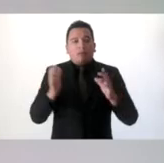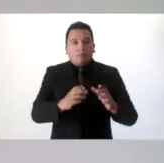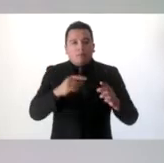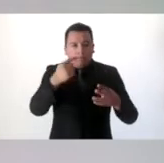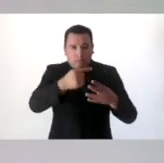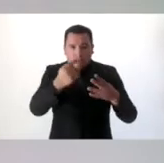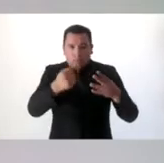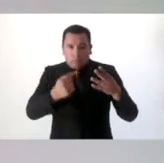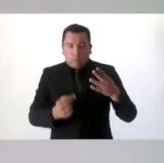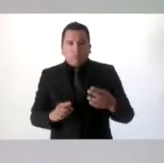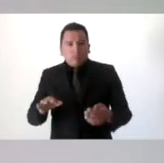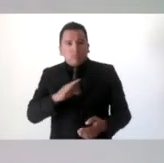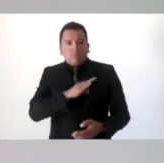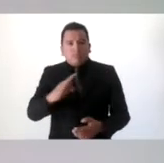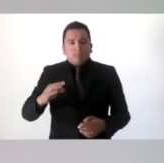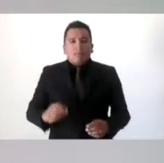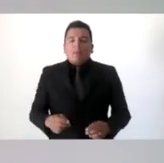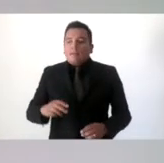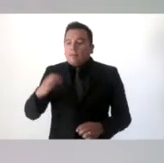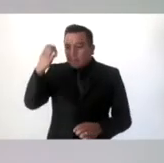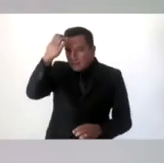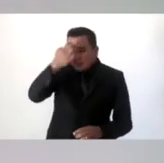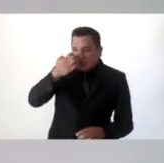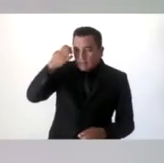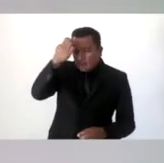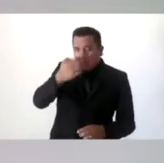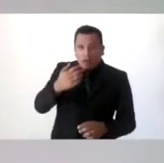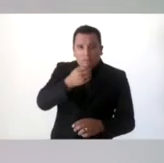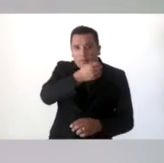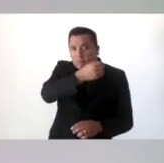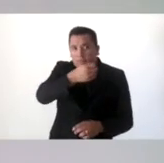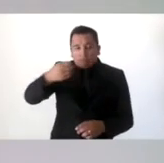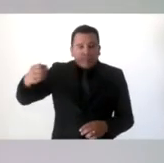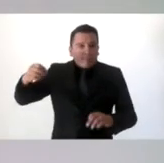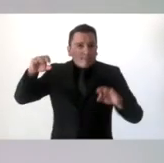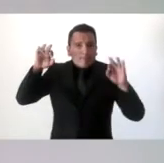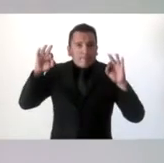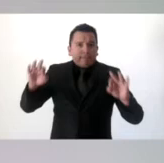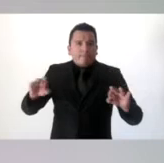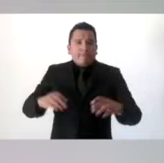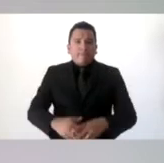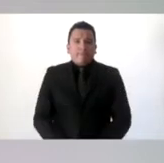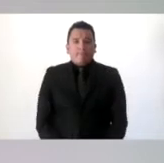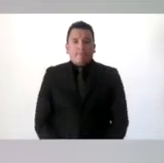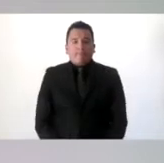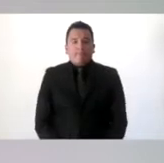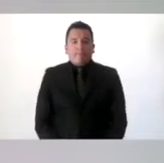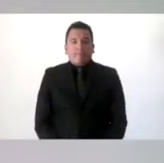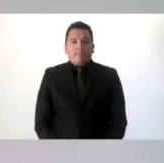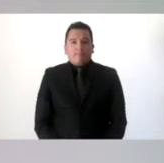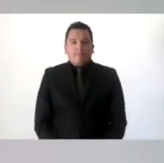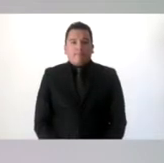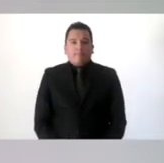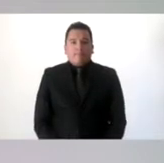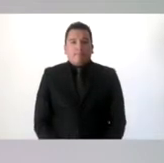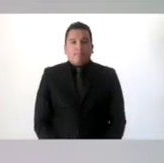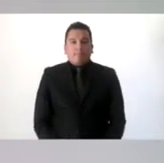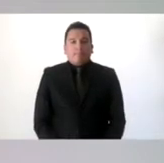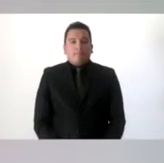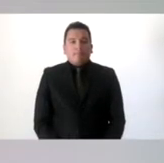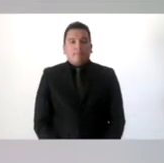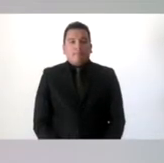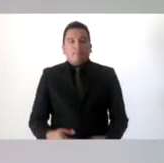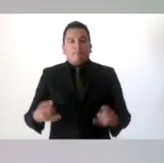ellos puedan estar vigilando que las cosas estén haciendo como se tienen que hacer y como en su momento ya diga